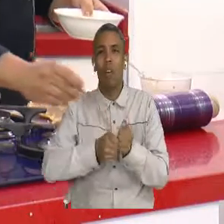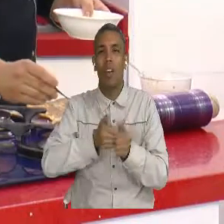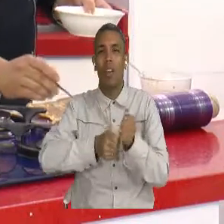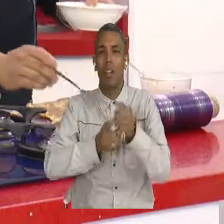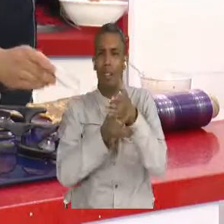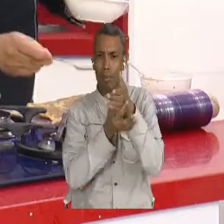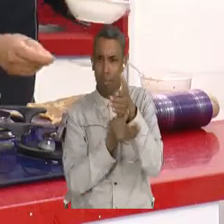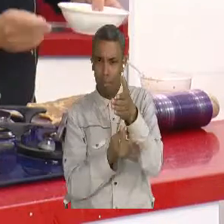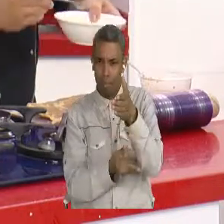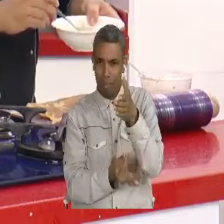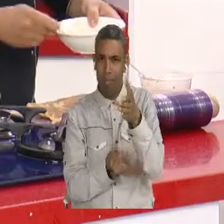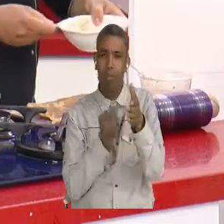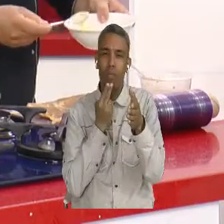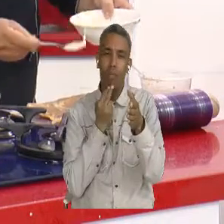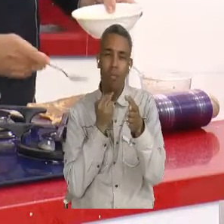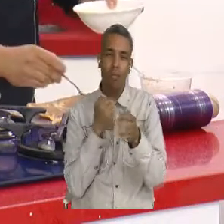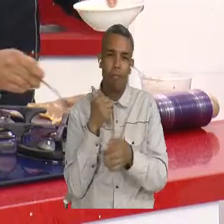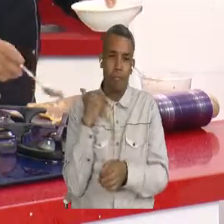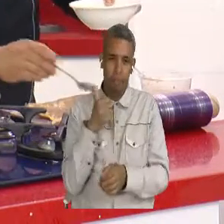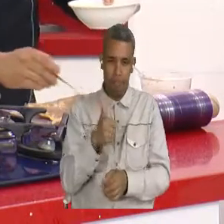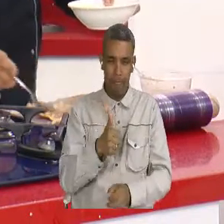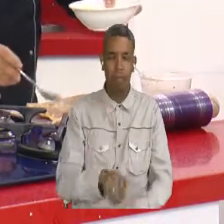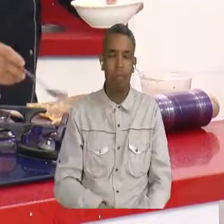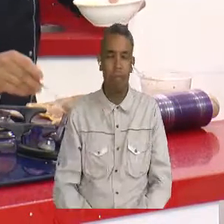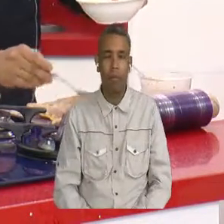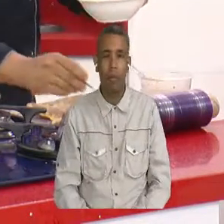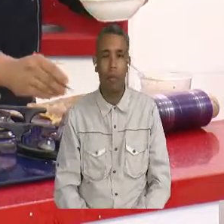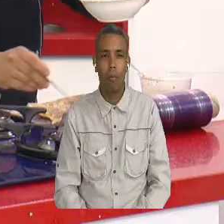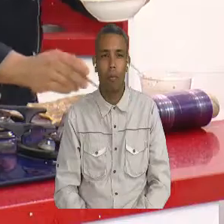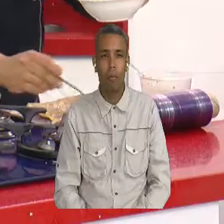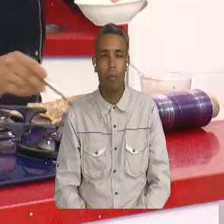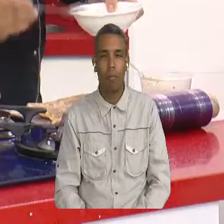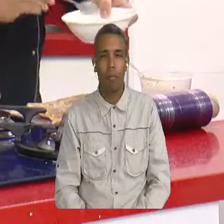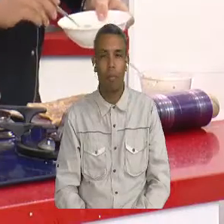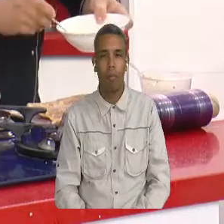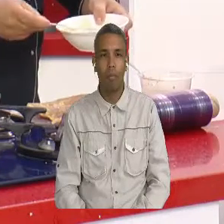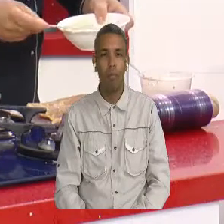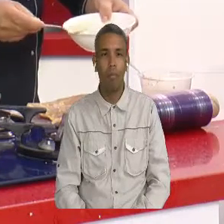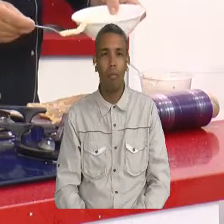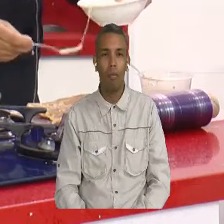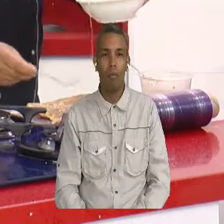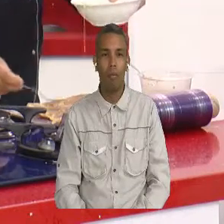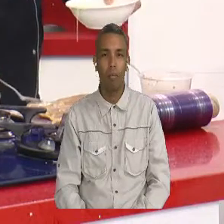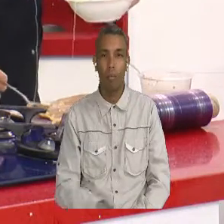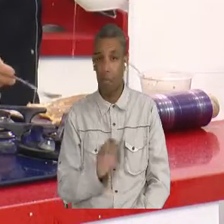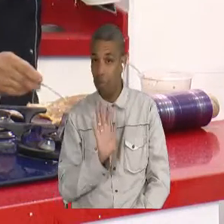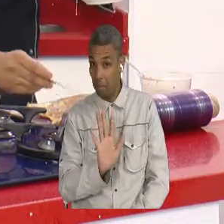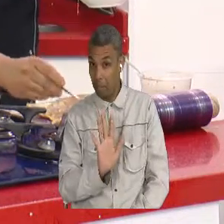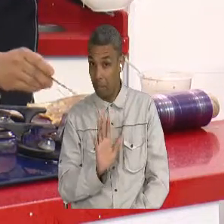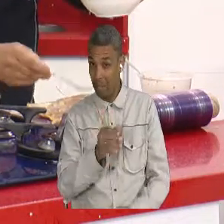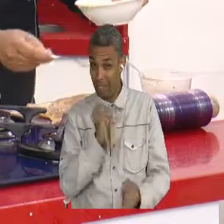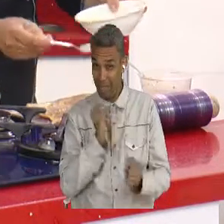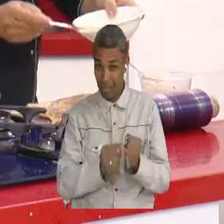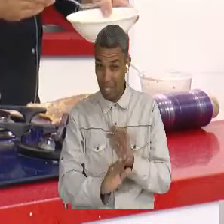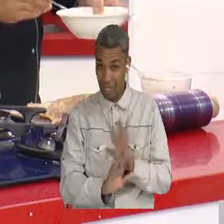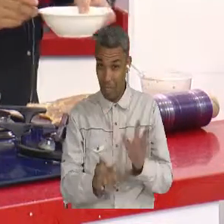Queda muy, muy rico, muy chévere. Al final el emplatado lo va a decir todo. Sí,